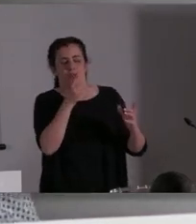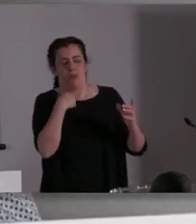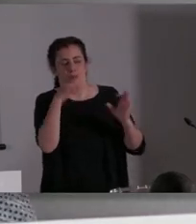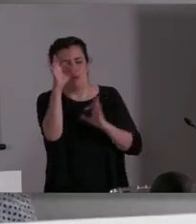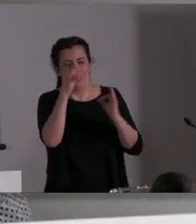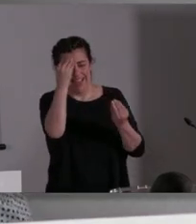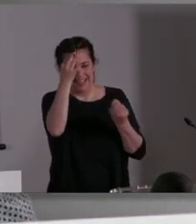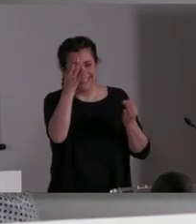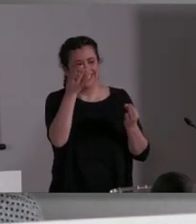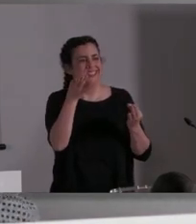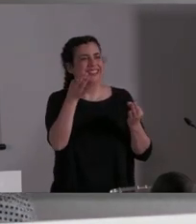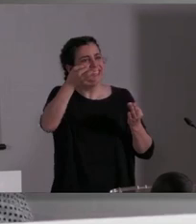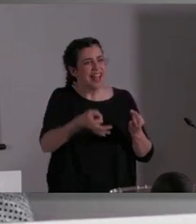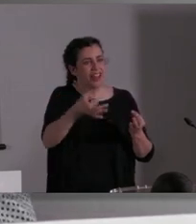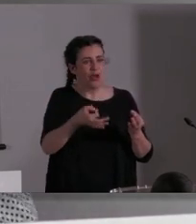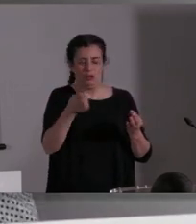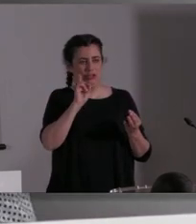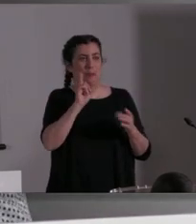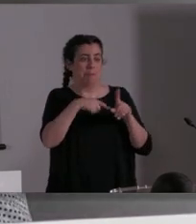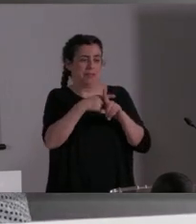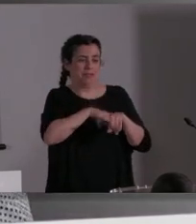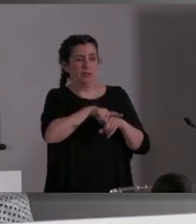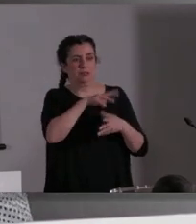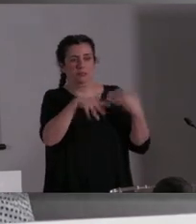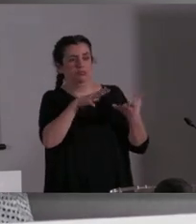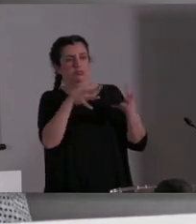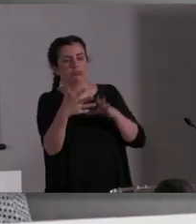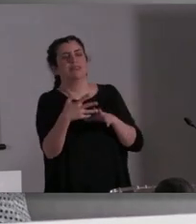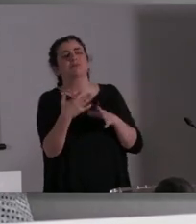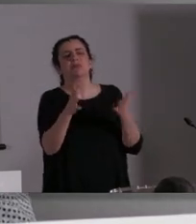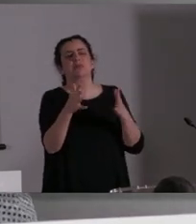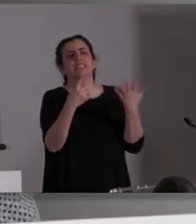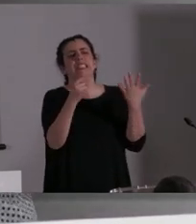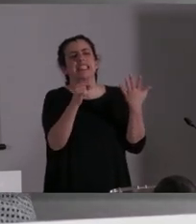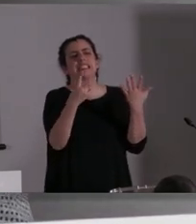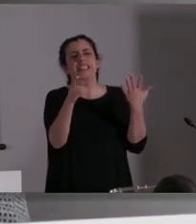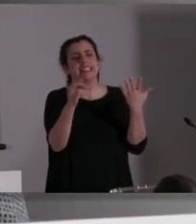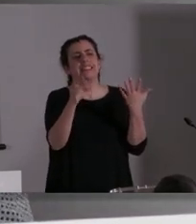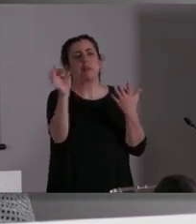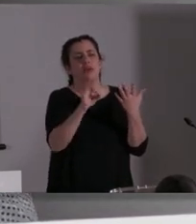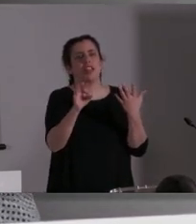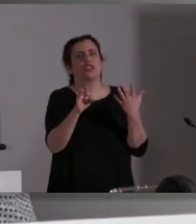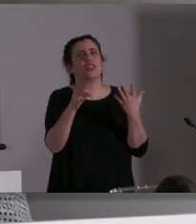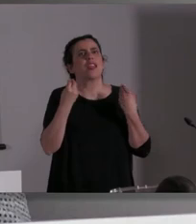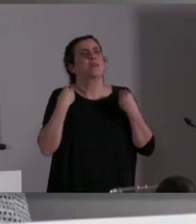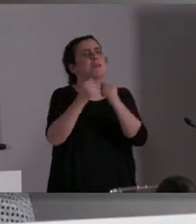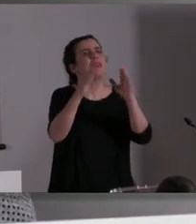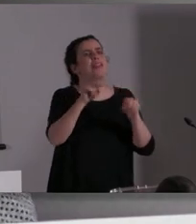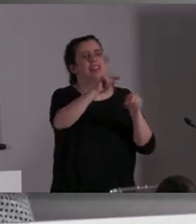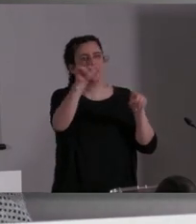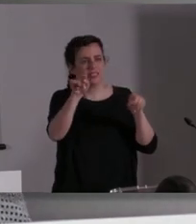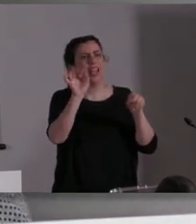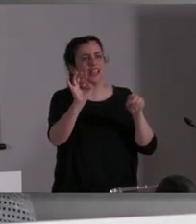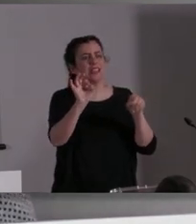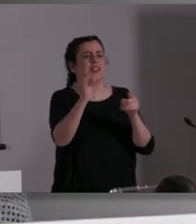además cambiándolo ahora sobre la marcha, será aproximadamente el 60 o el 70% de viviendas de personas con discapacidad y